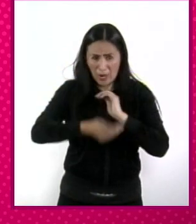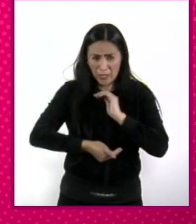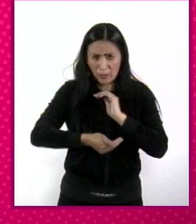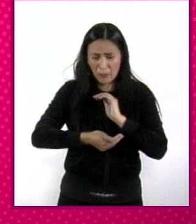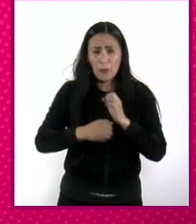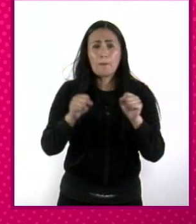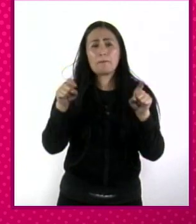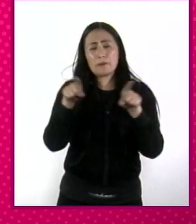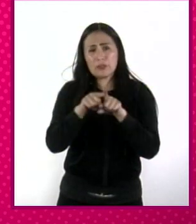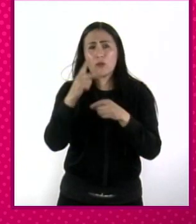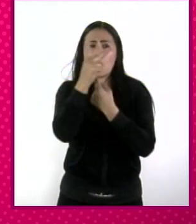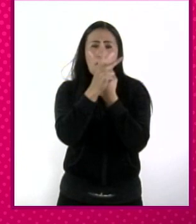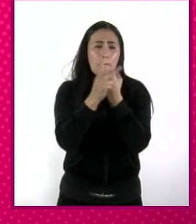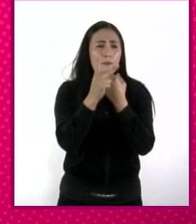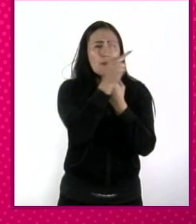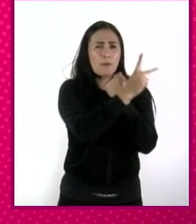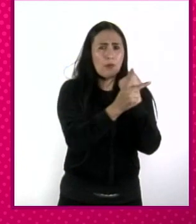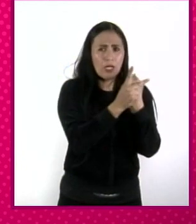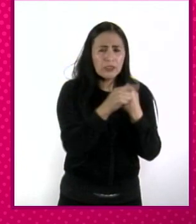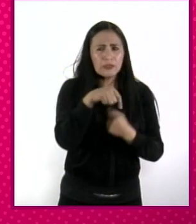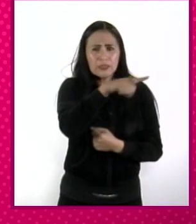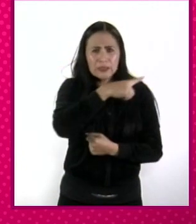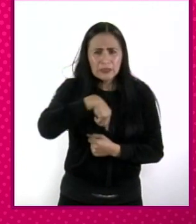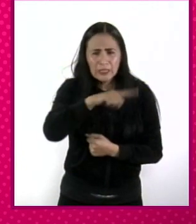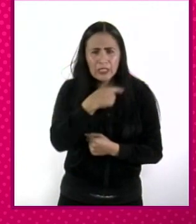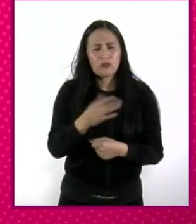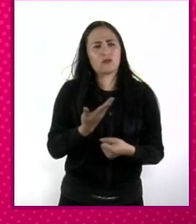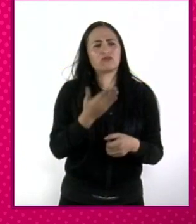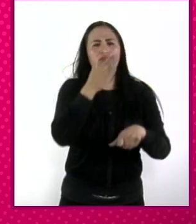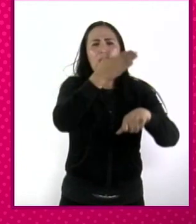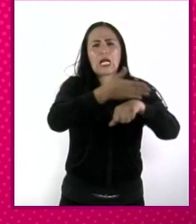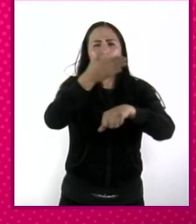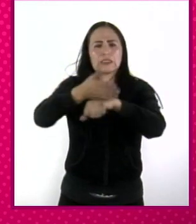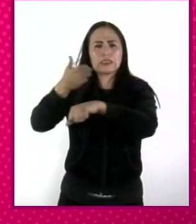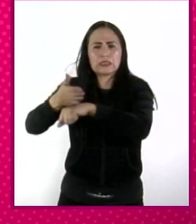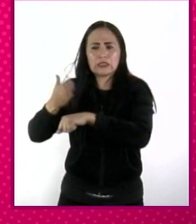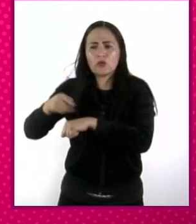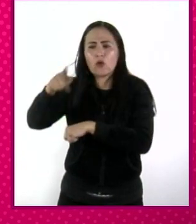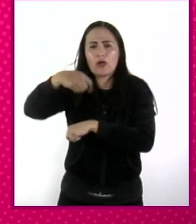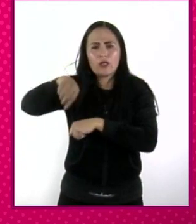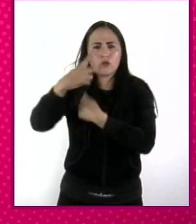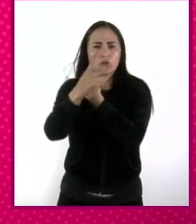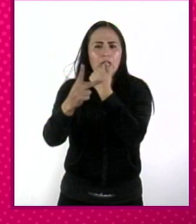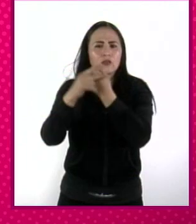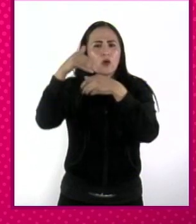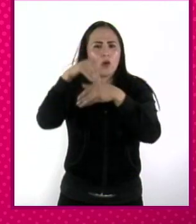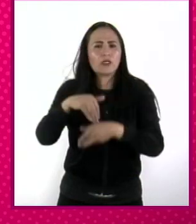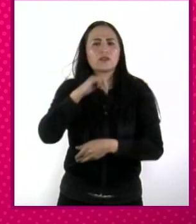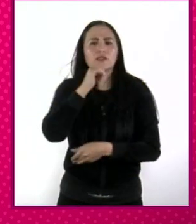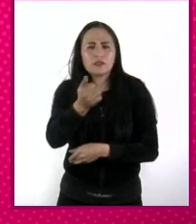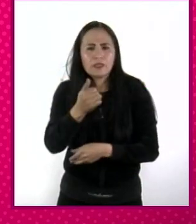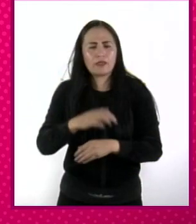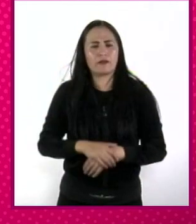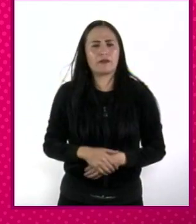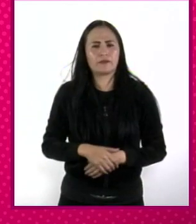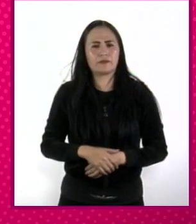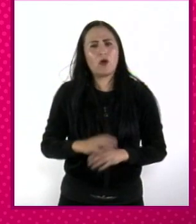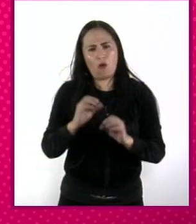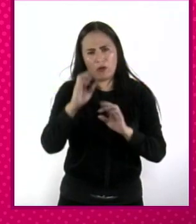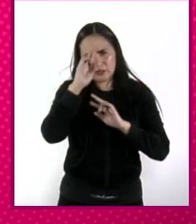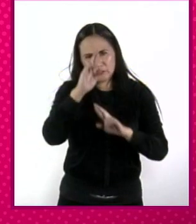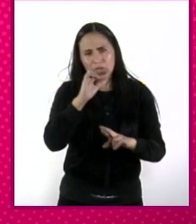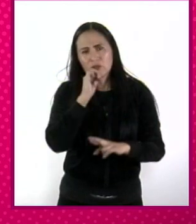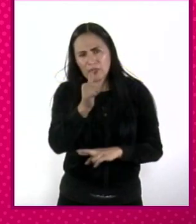los países acordaron las sanciones para los infractores y también las zonas de influencia que